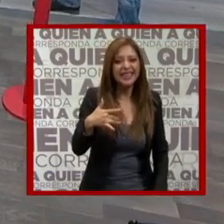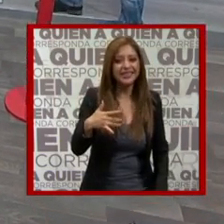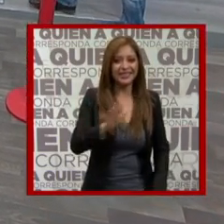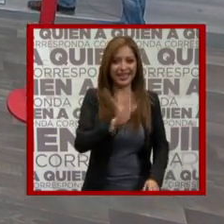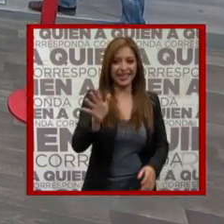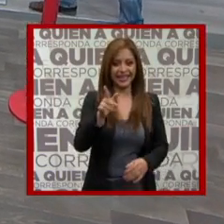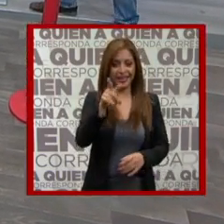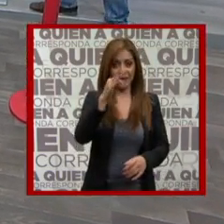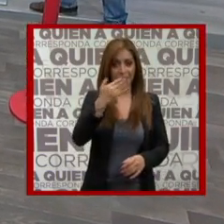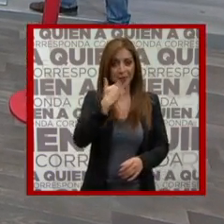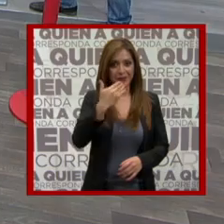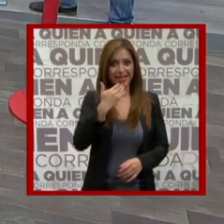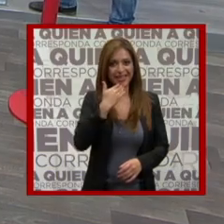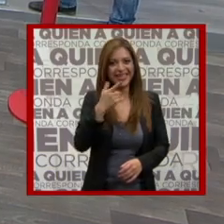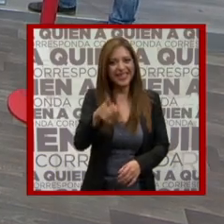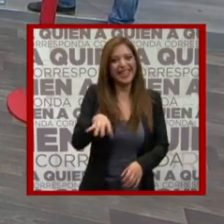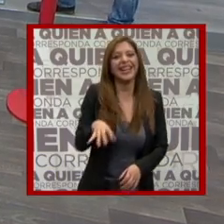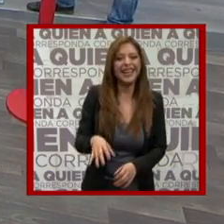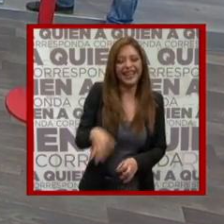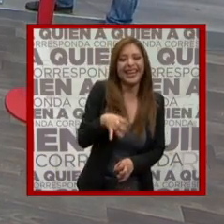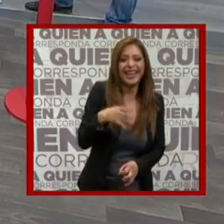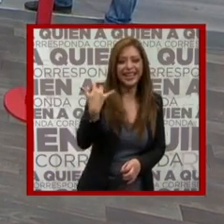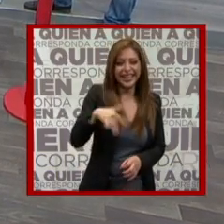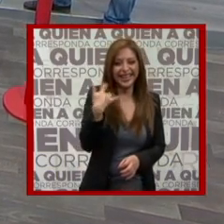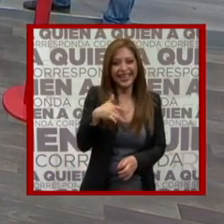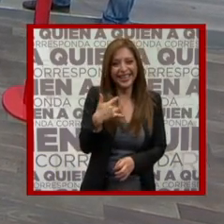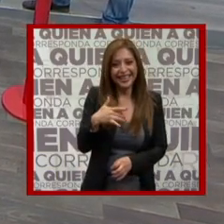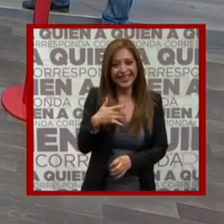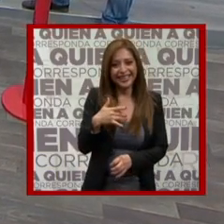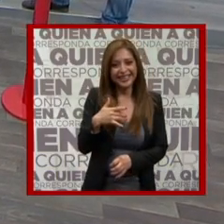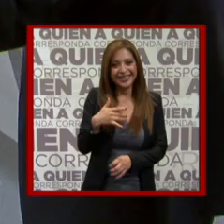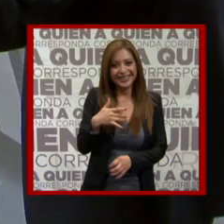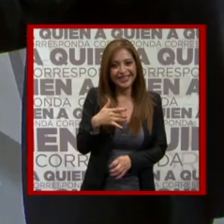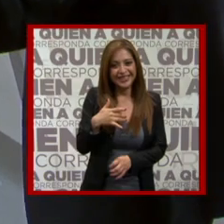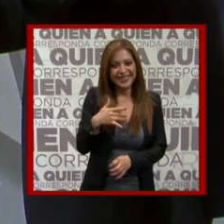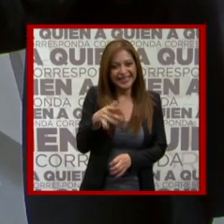¡Espérate, jefe! Ok, oye, va muy bien, Jorge. Déjame decirte, ¿eh? A ver.